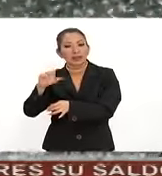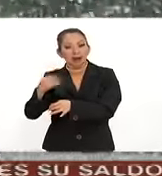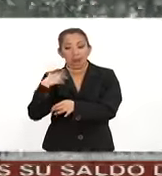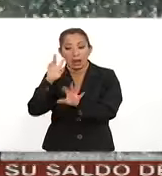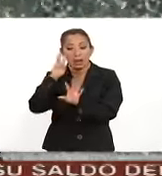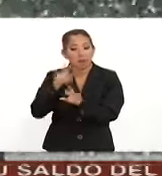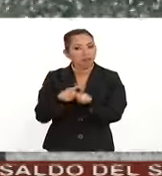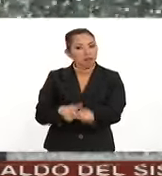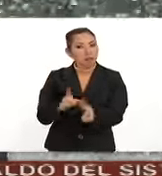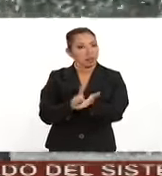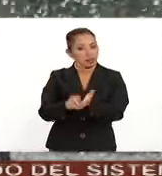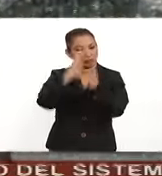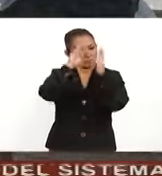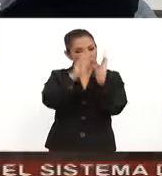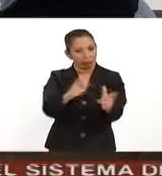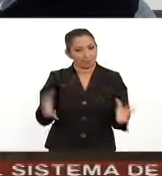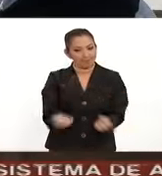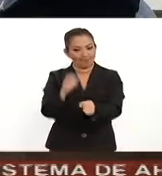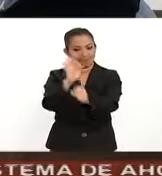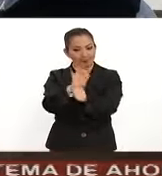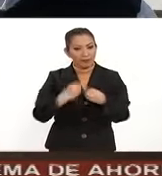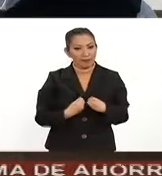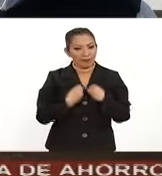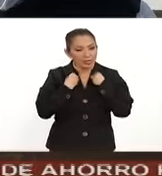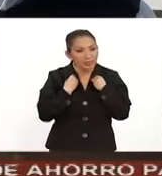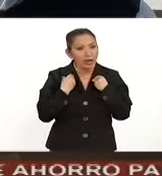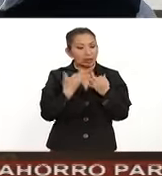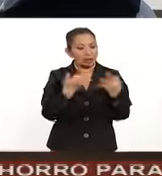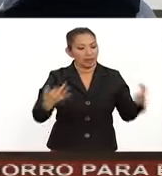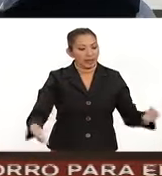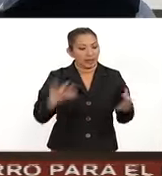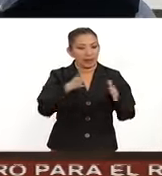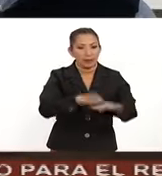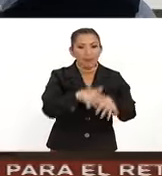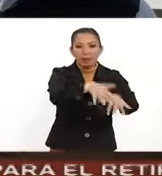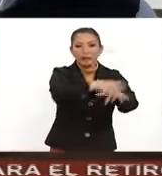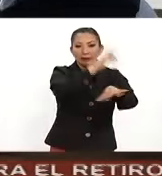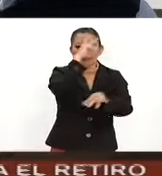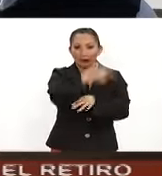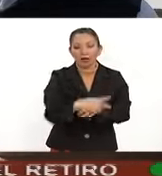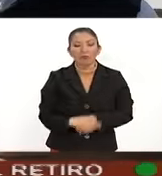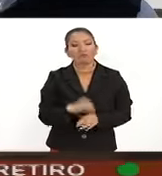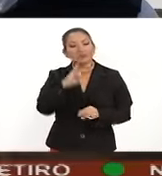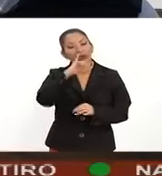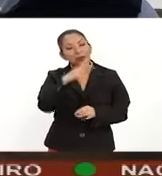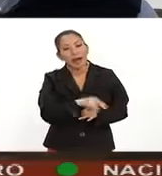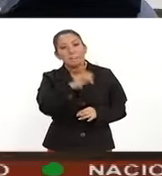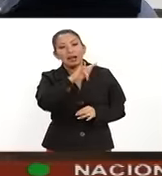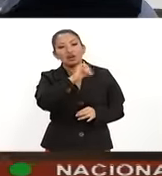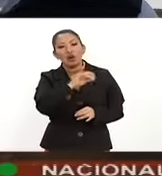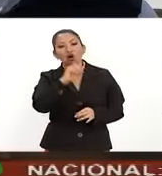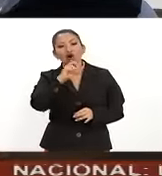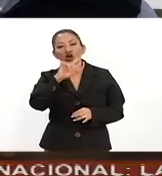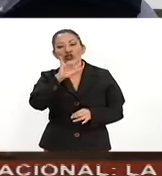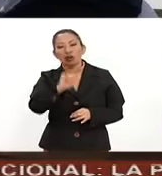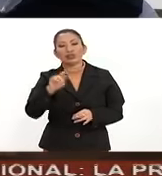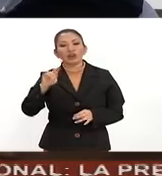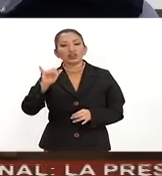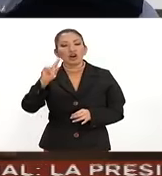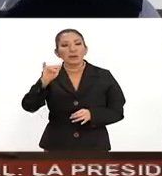mantener el Estado de Derecho y salvaguardar la vida humana en territorio marítimo mexicano. Con imágenes de Marco Antonio Orozco, Antonio